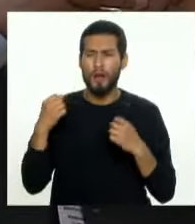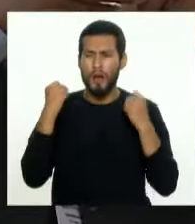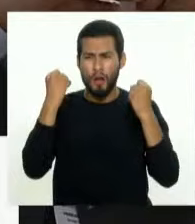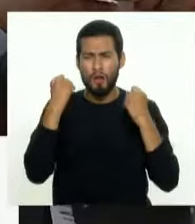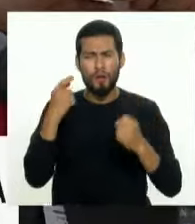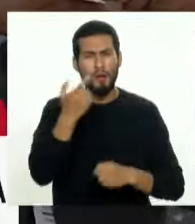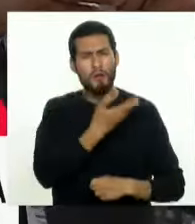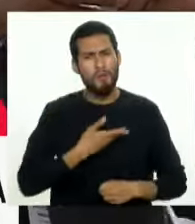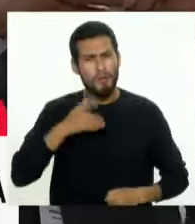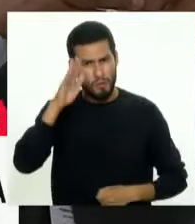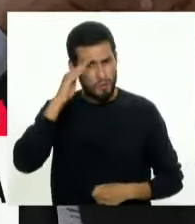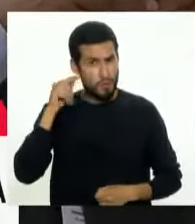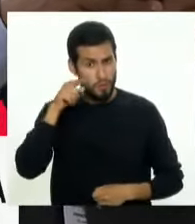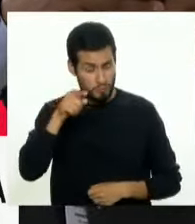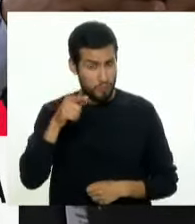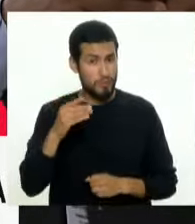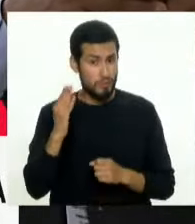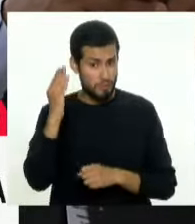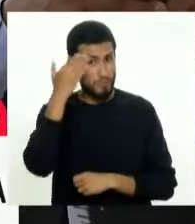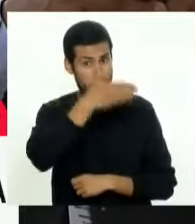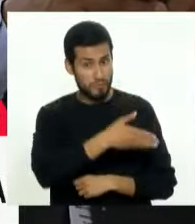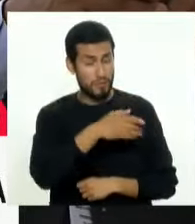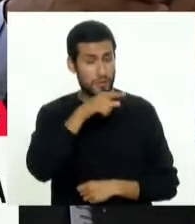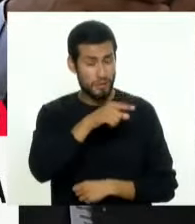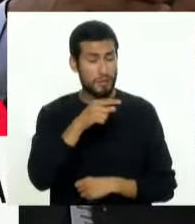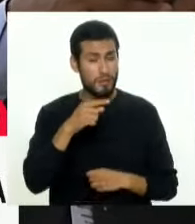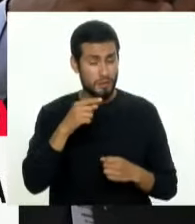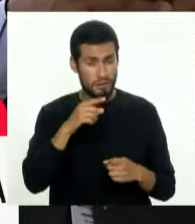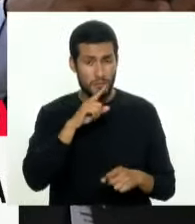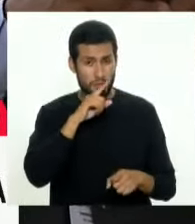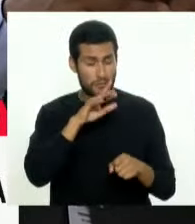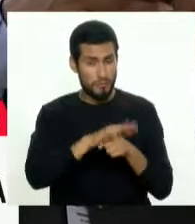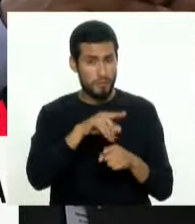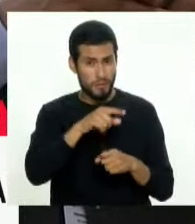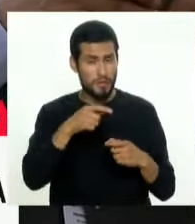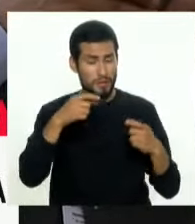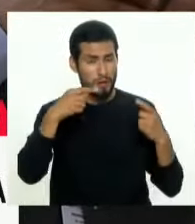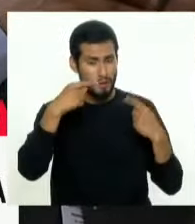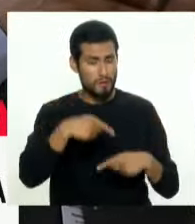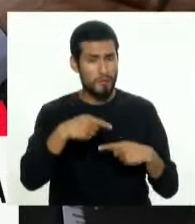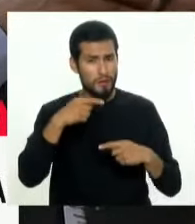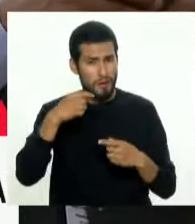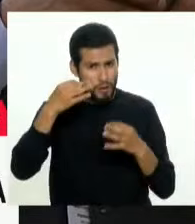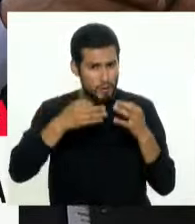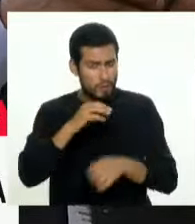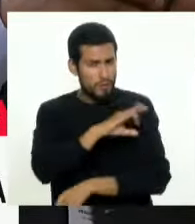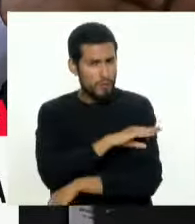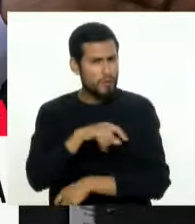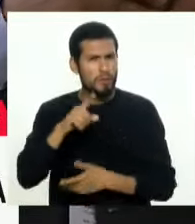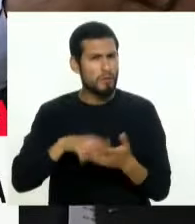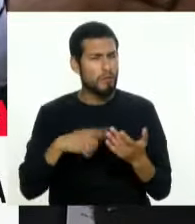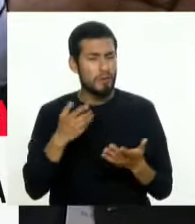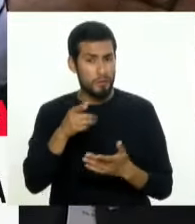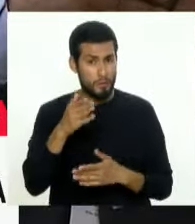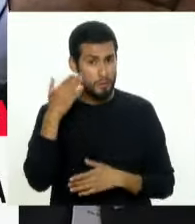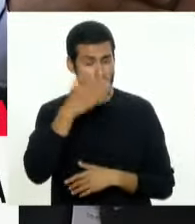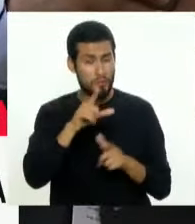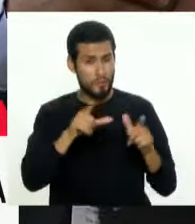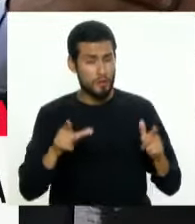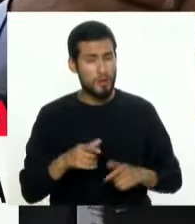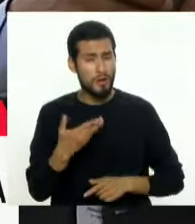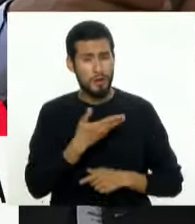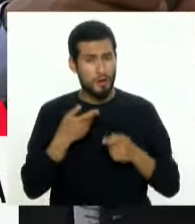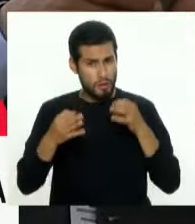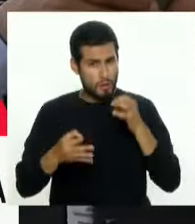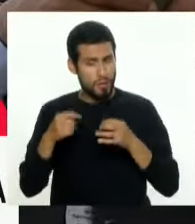Presidenta, ¿usted va a acudir a esta citación? ¿De qué manera se va a llevar a cabo esta citación? ¿Va a ir a Palacio de Gobierno,